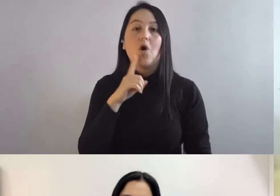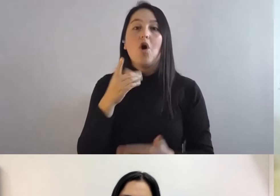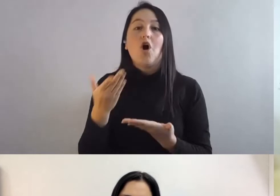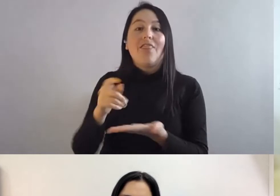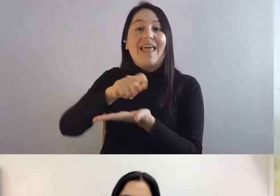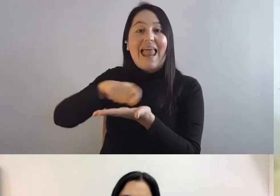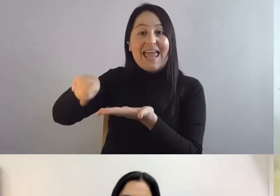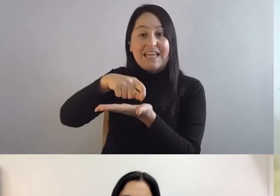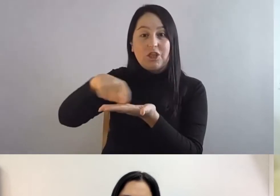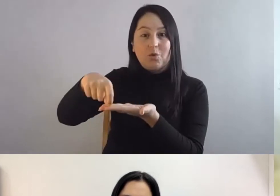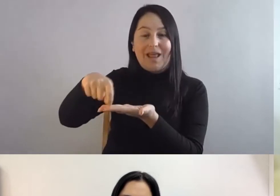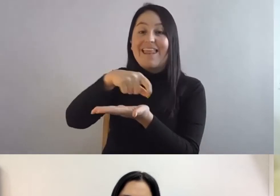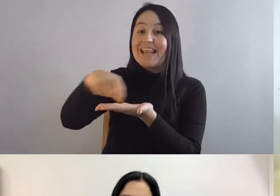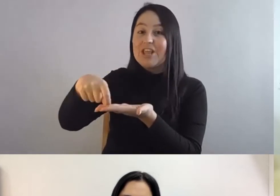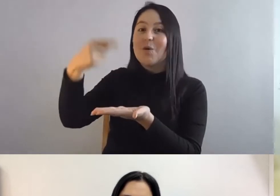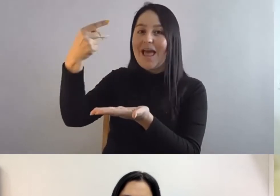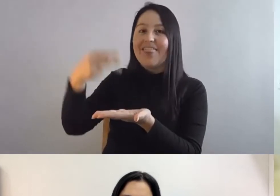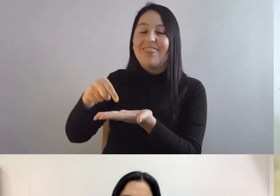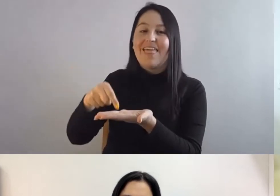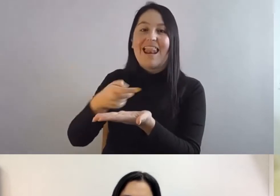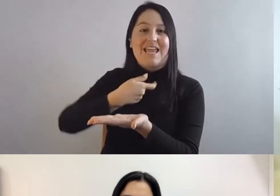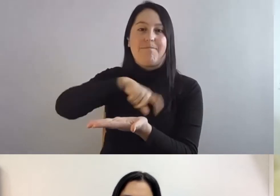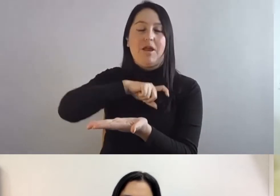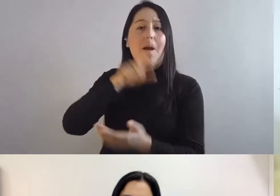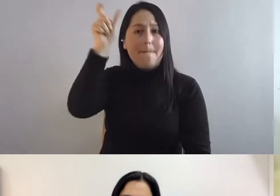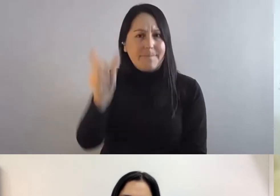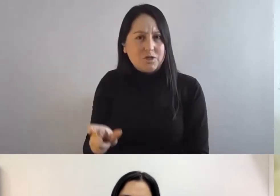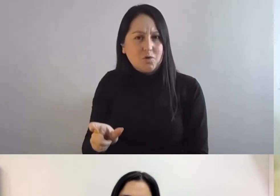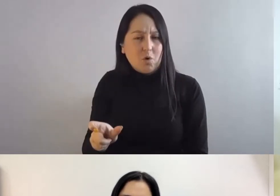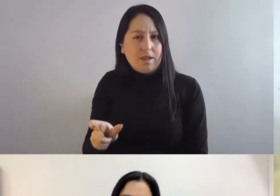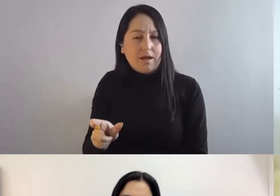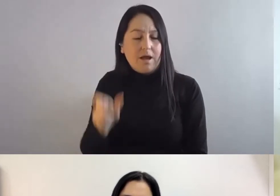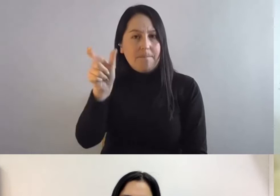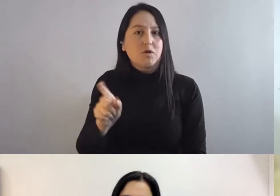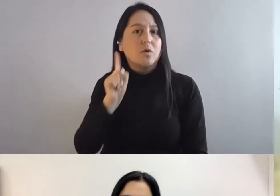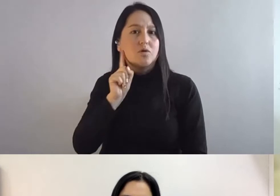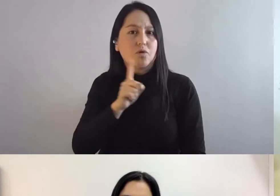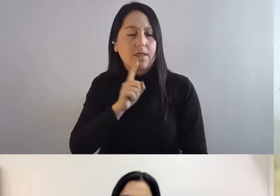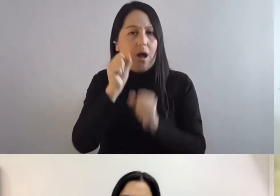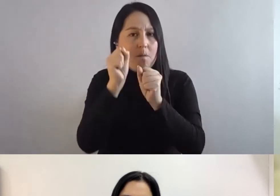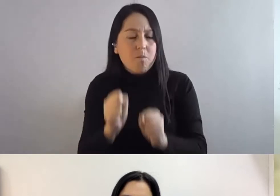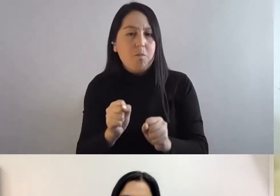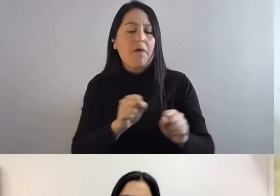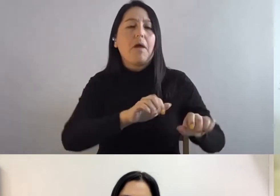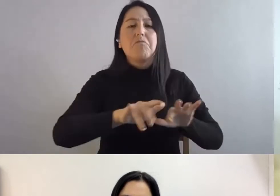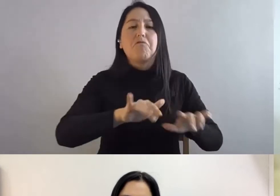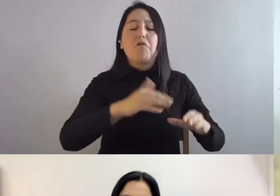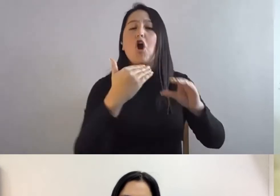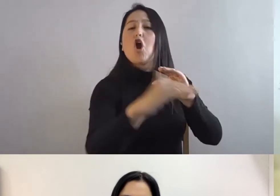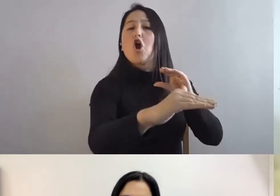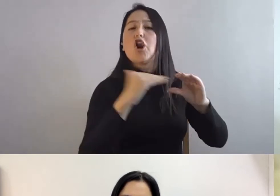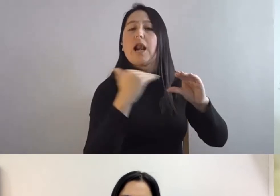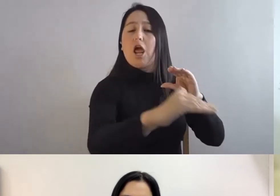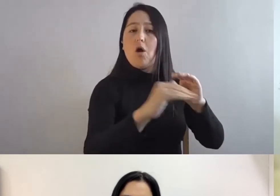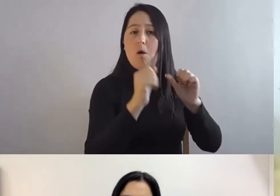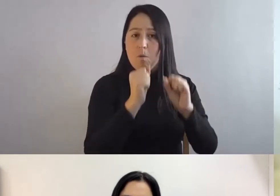en el español, ¿cierto? ¿Puede una persona sorda escribir correos electrónicos, comunicarse con los